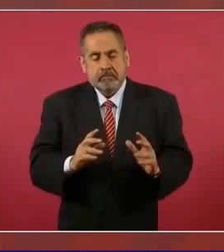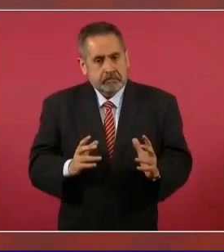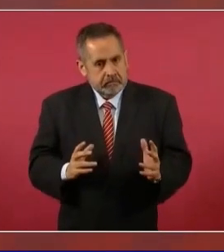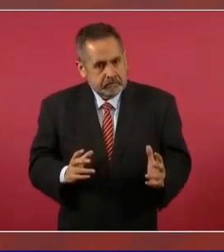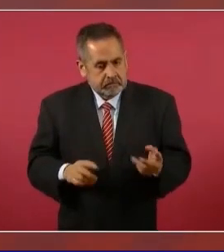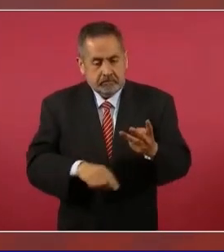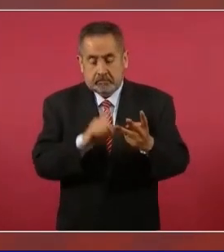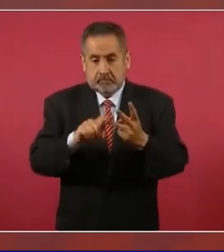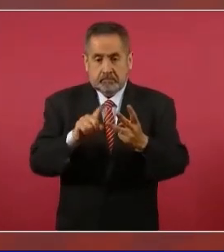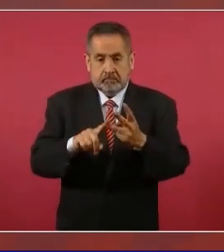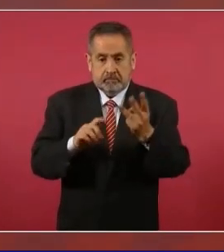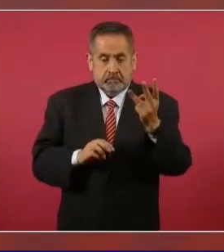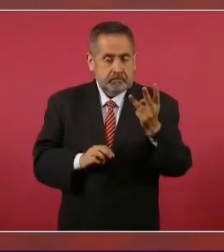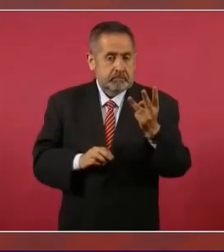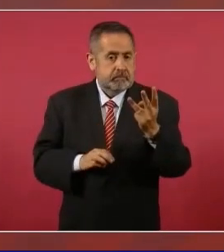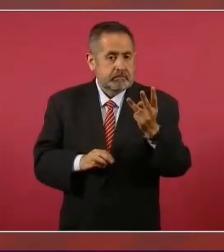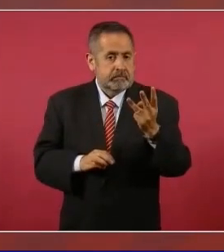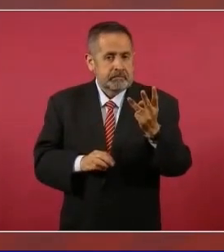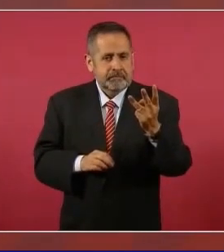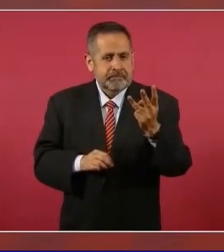Y lo tercero,